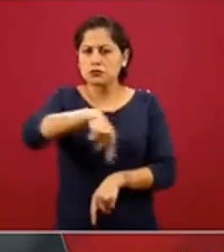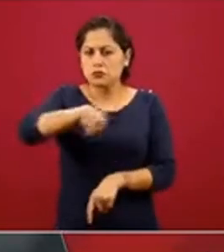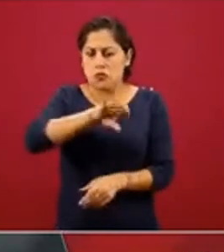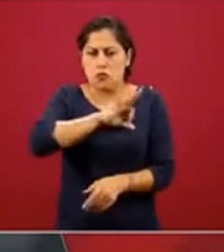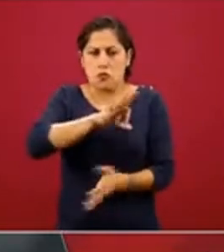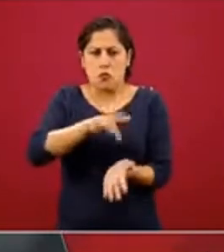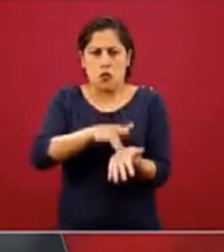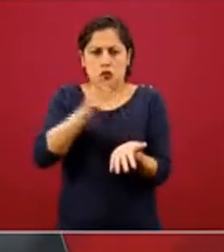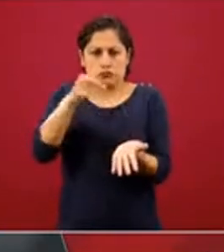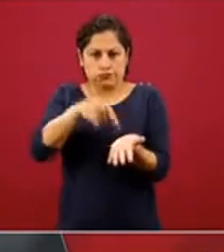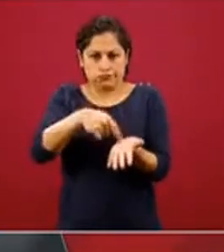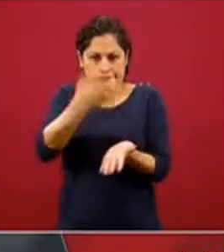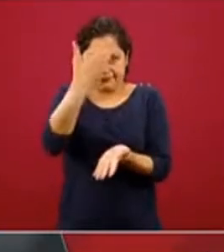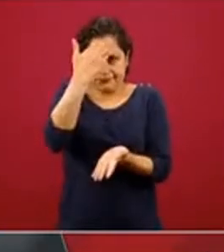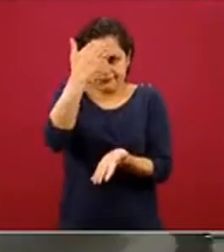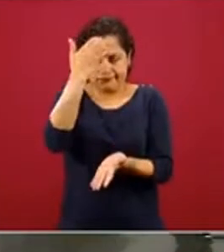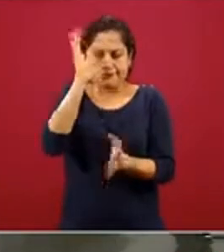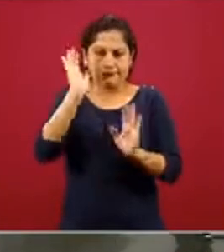de conocimiento.